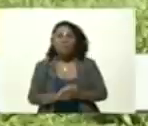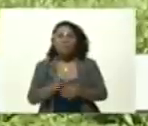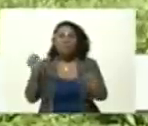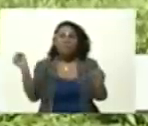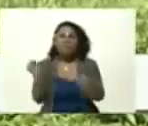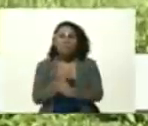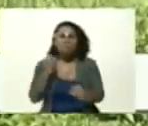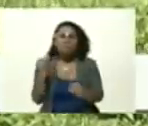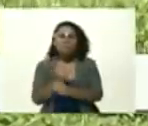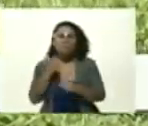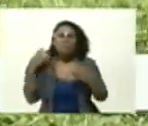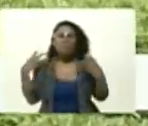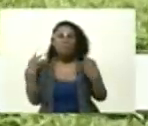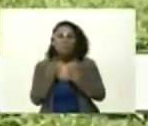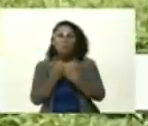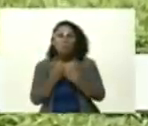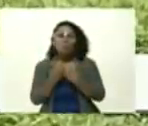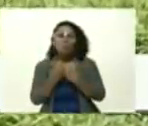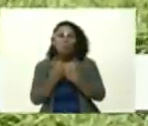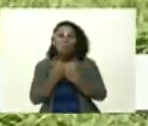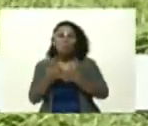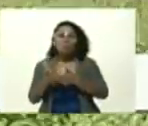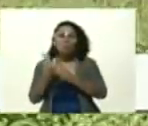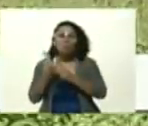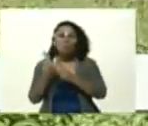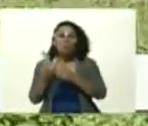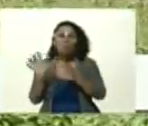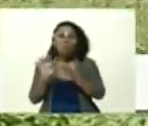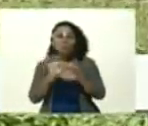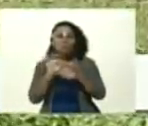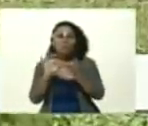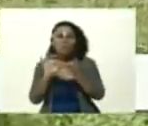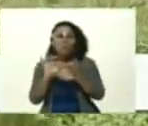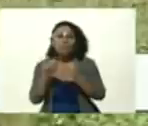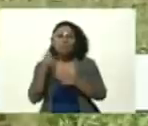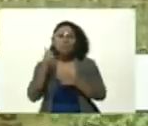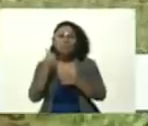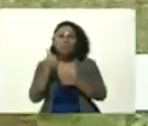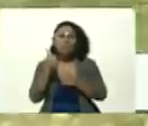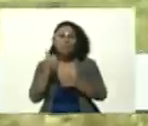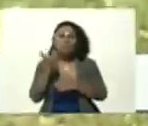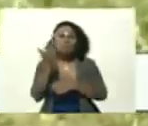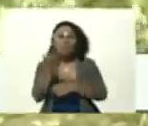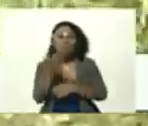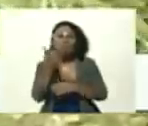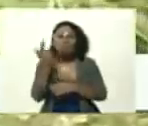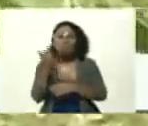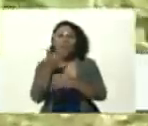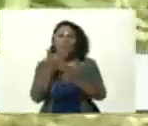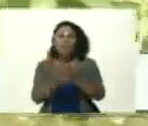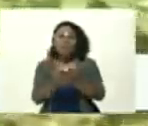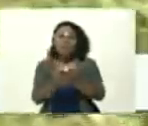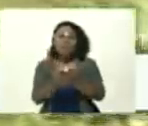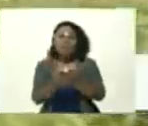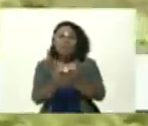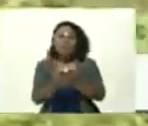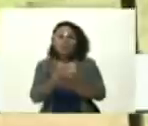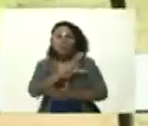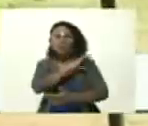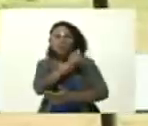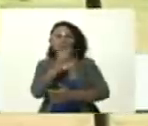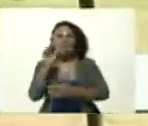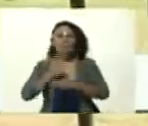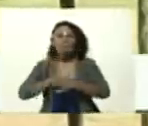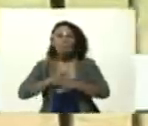trabajando conjuntamente con las autoridades. Es bien bueno que usted le da las gracias a la rectora Rocha,